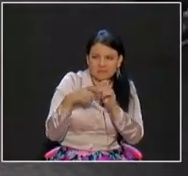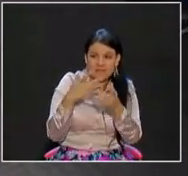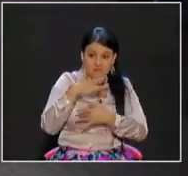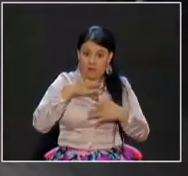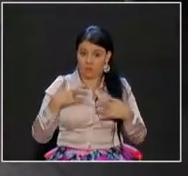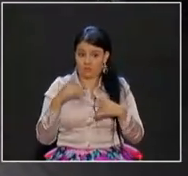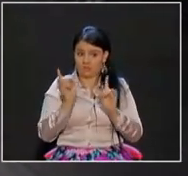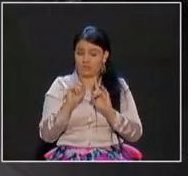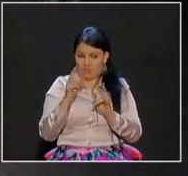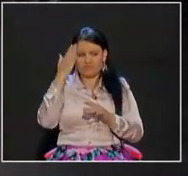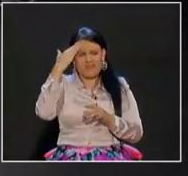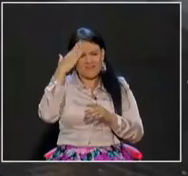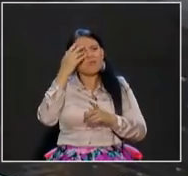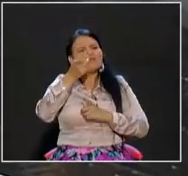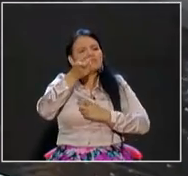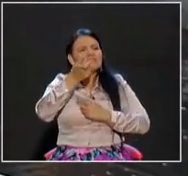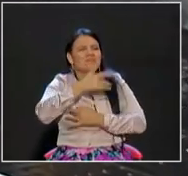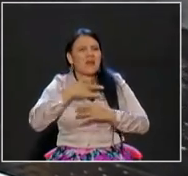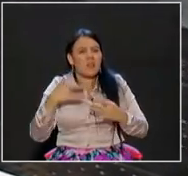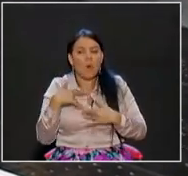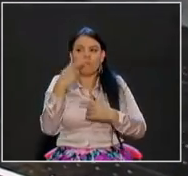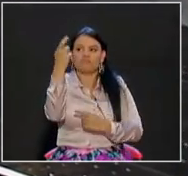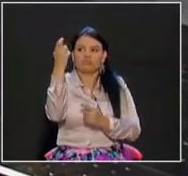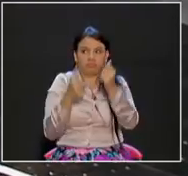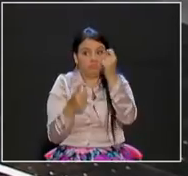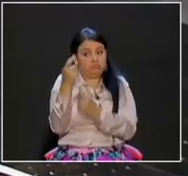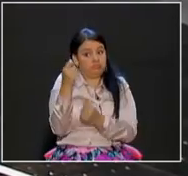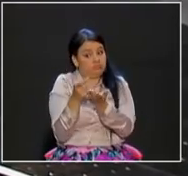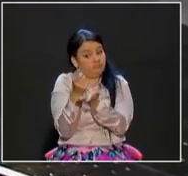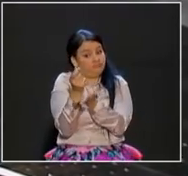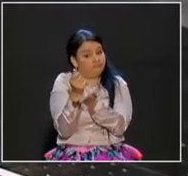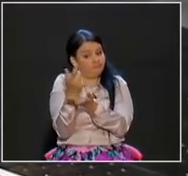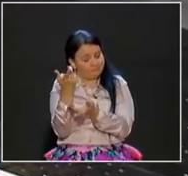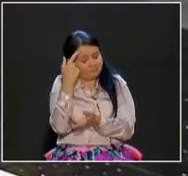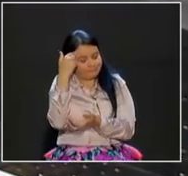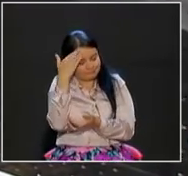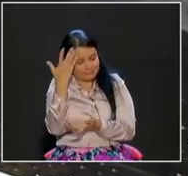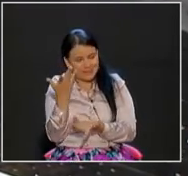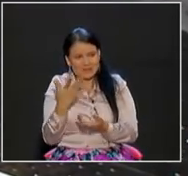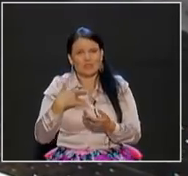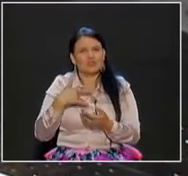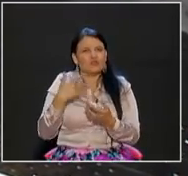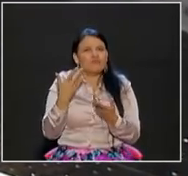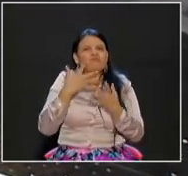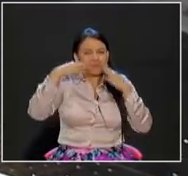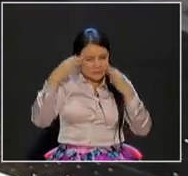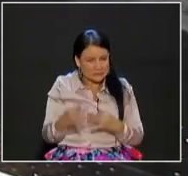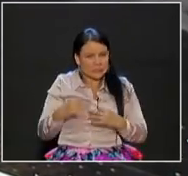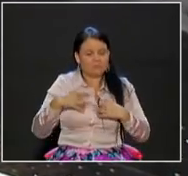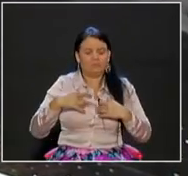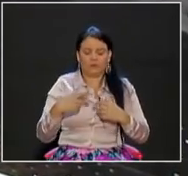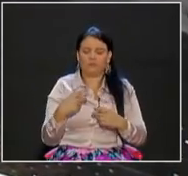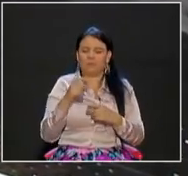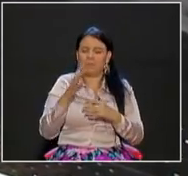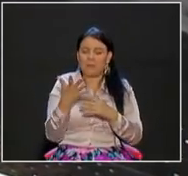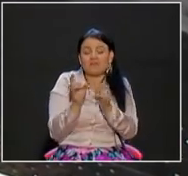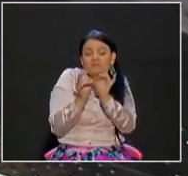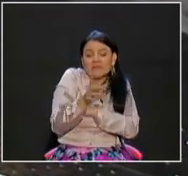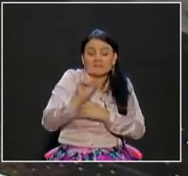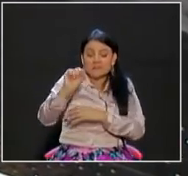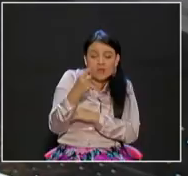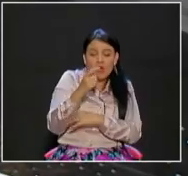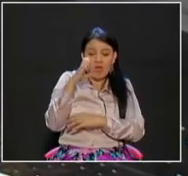tema financiero es también de responsabilidad social por eso a partir del primero de enero me sentaré con el próximo alcalde y con la caja de compensación